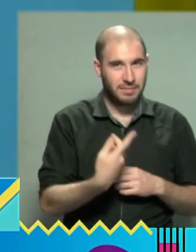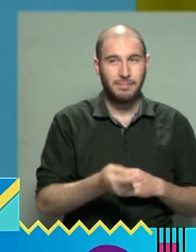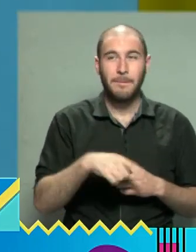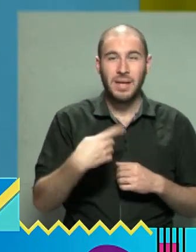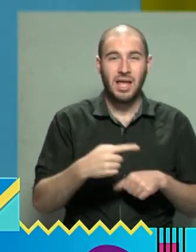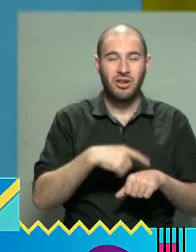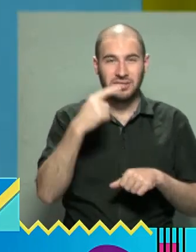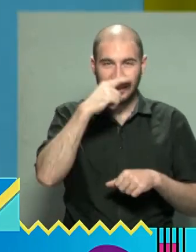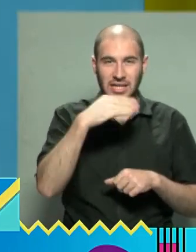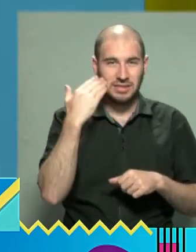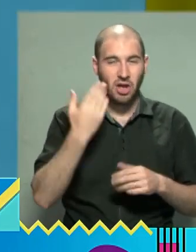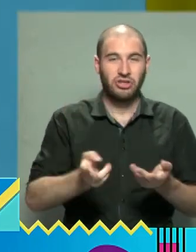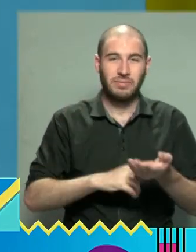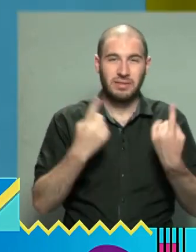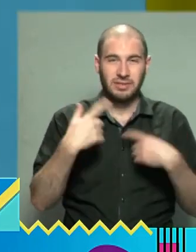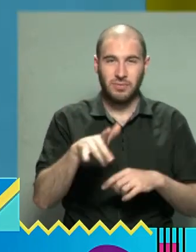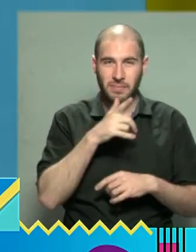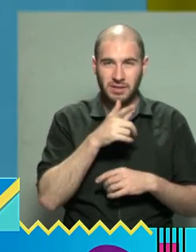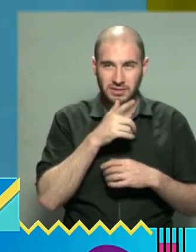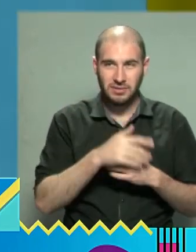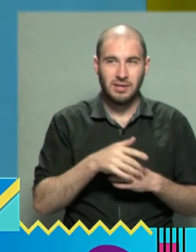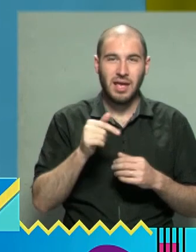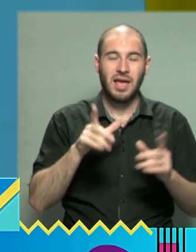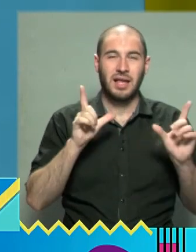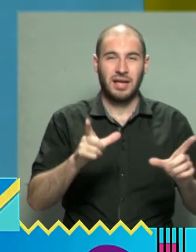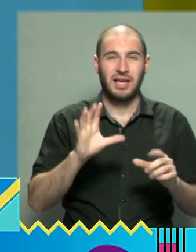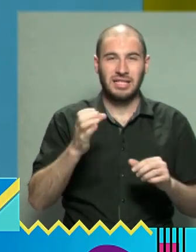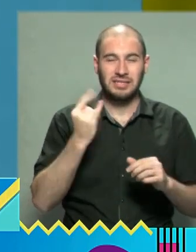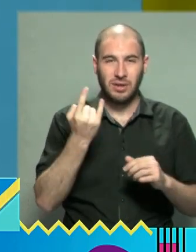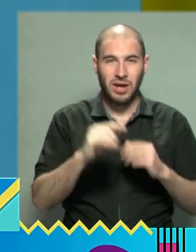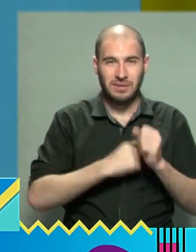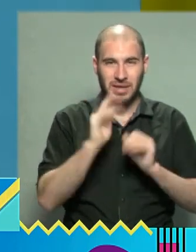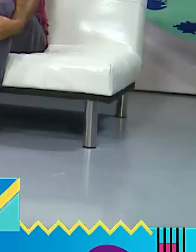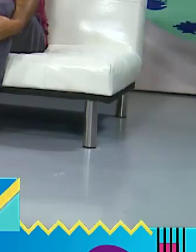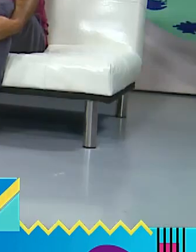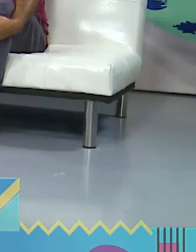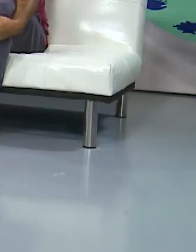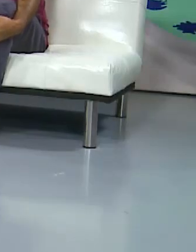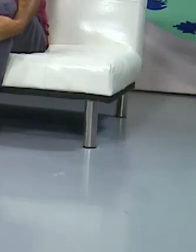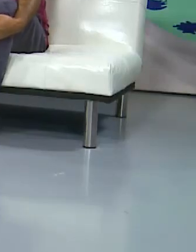Mañana a las 19 horas en un nuevo Distintos Parecidos en la pantalla de Señal U. Hasta mañana. Chau, chau.